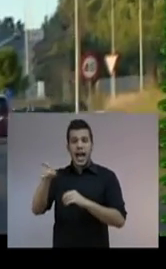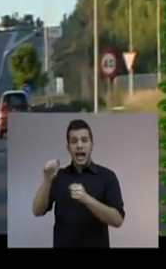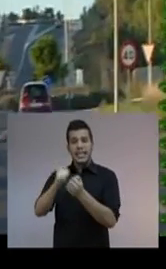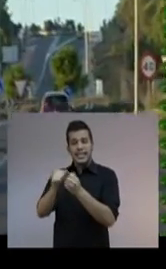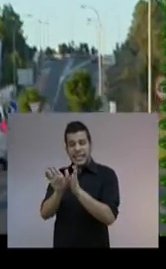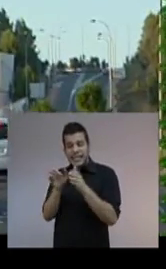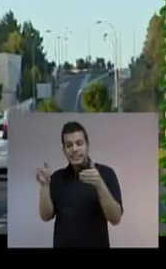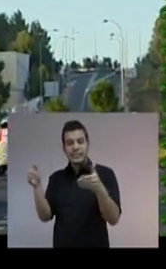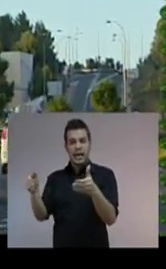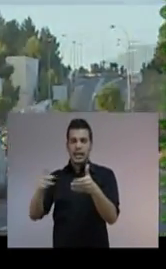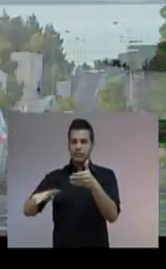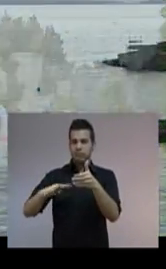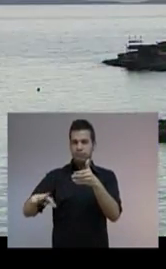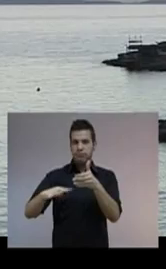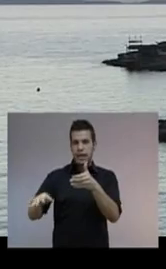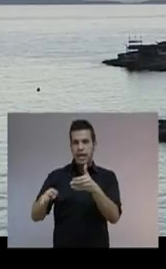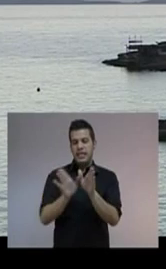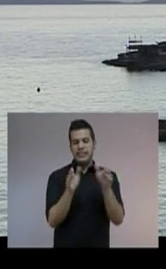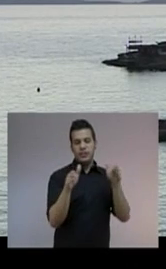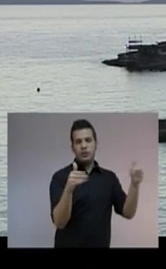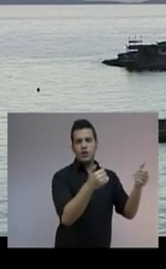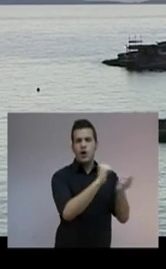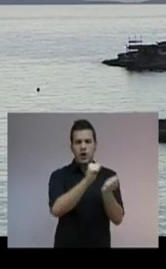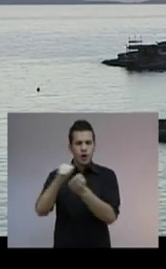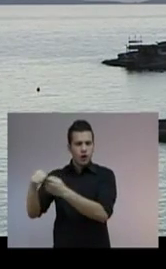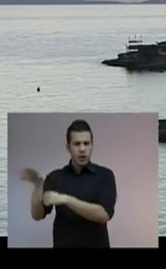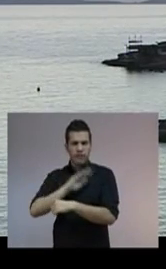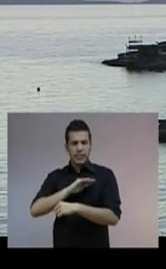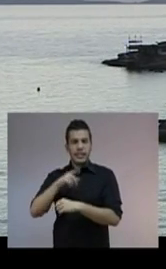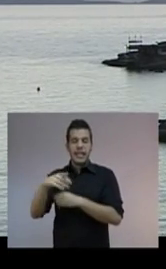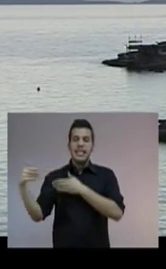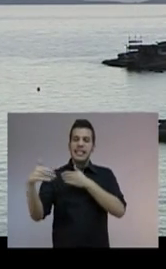litoral rocoso del que parten numerosos caminos que bordean la costa.